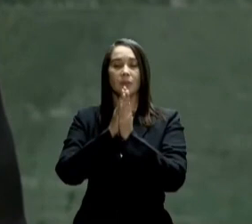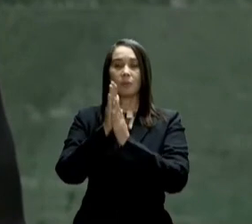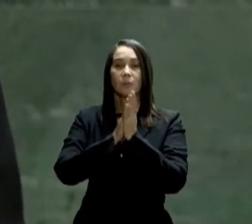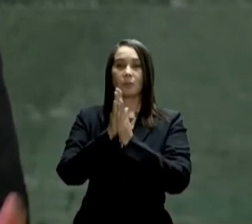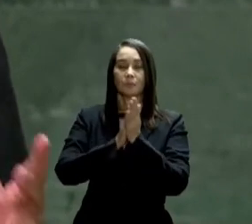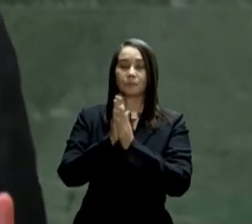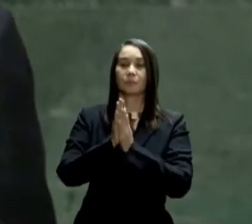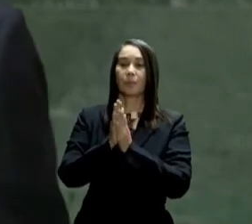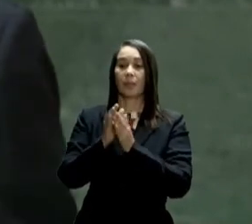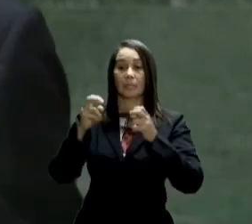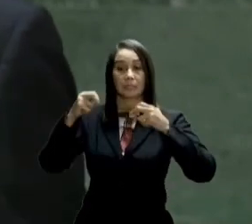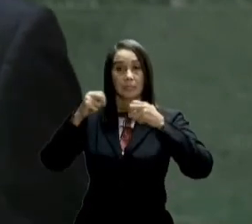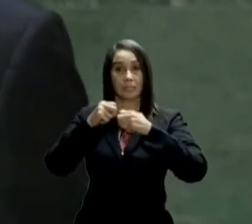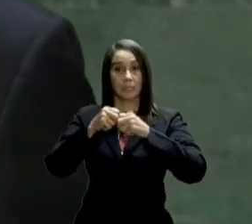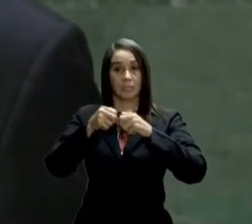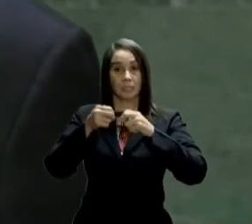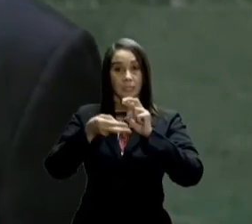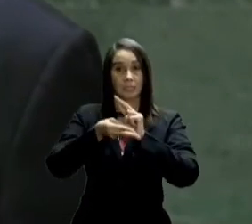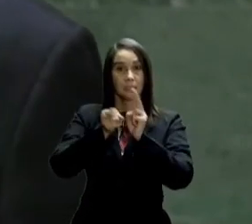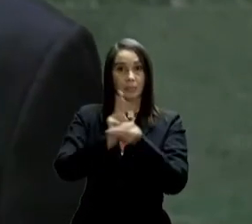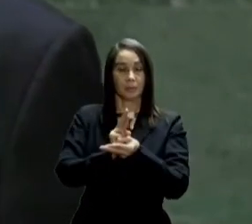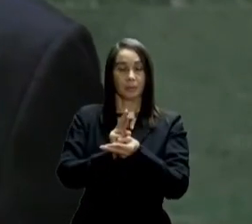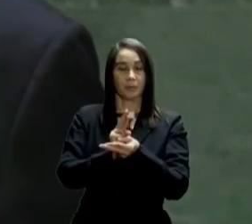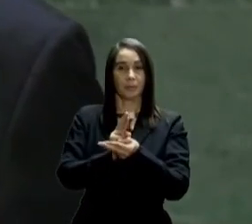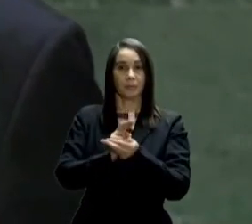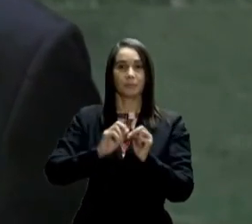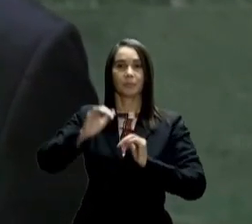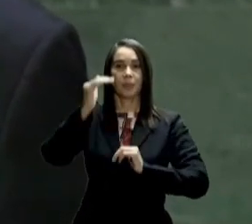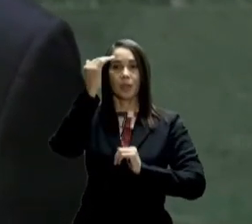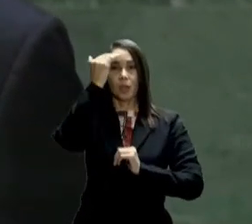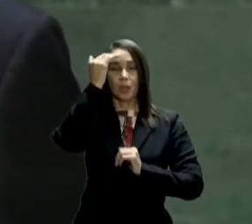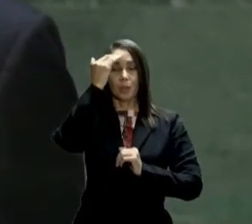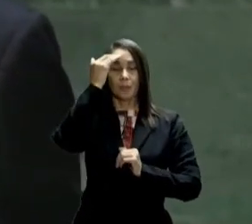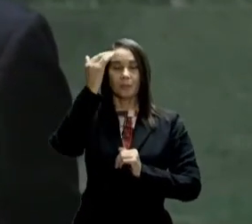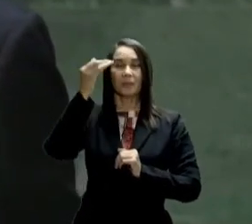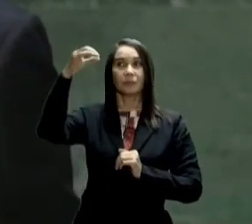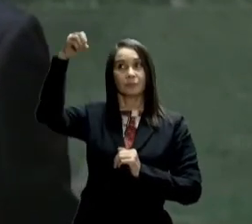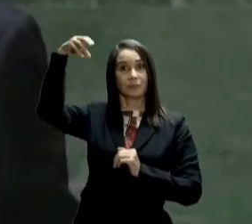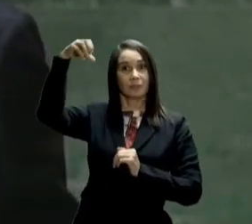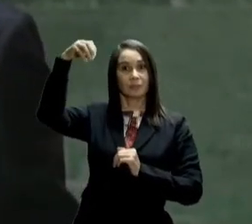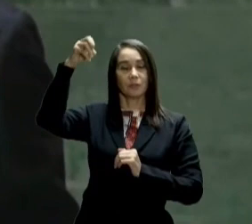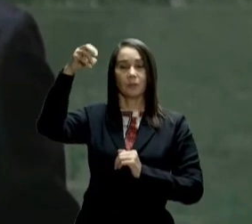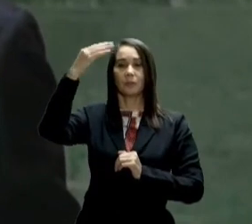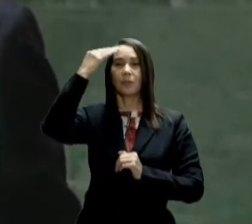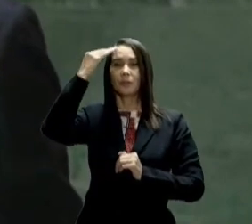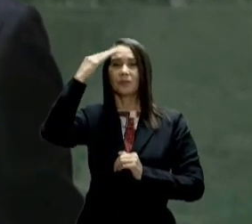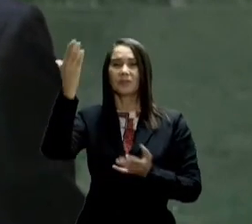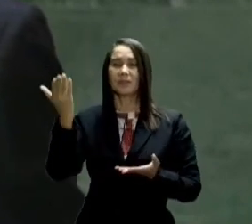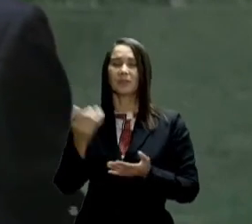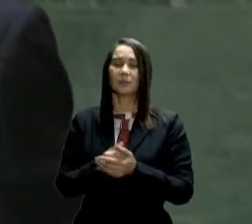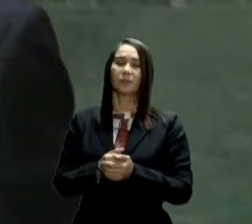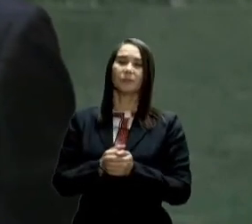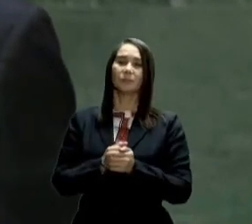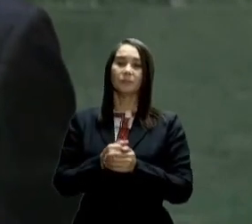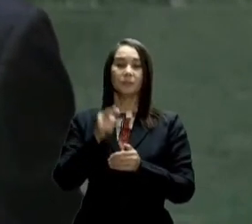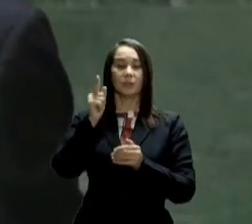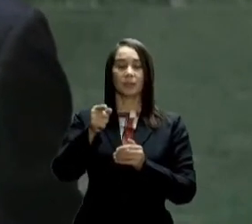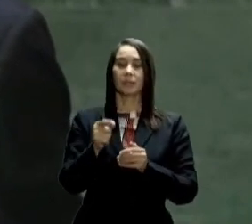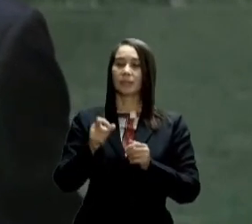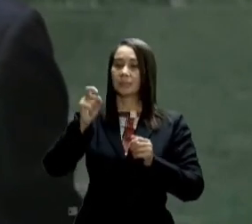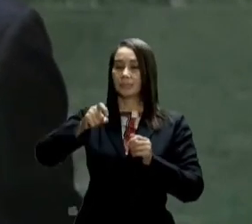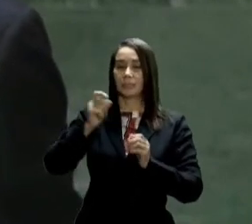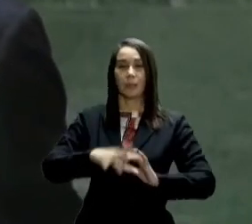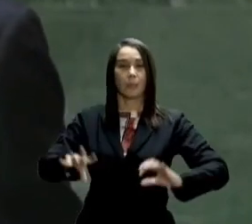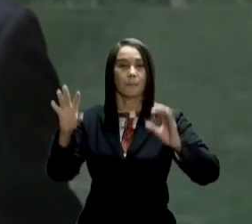renovables, pero sabemos que este es solo un paso en el largo camino de la sostenibilidad, porque todavía tenemos una